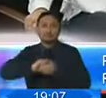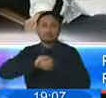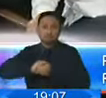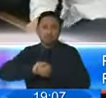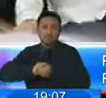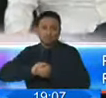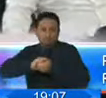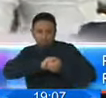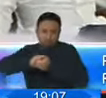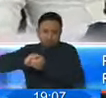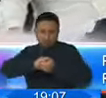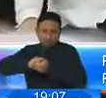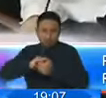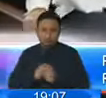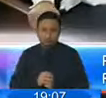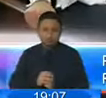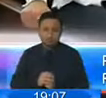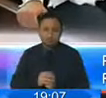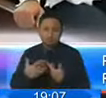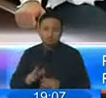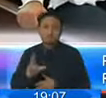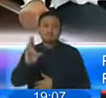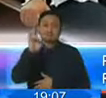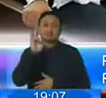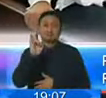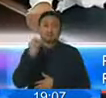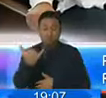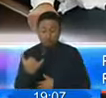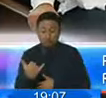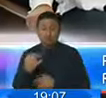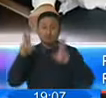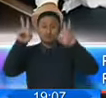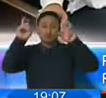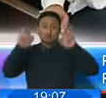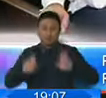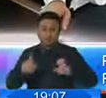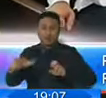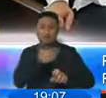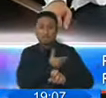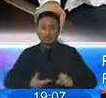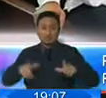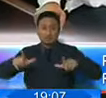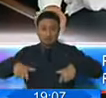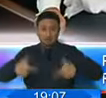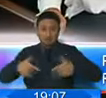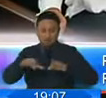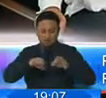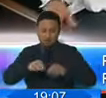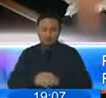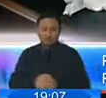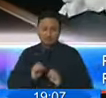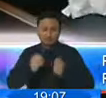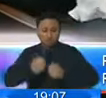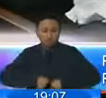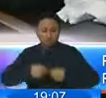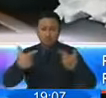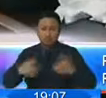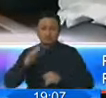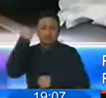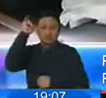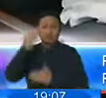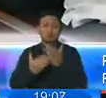colaboración, algo ligado a los 7 puntos que planteó el día de hoy el presidente Lenín Moreno en el lanzamiento de la